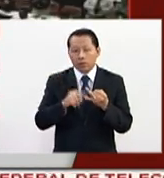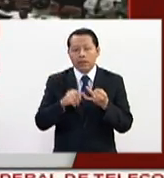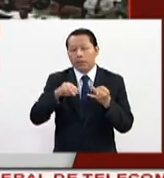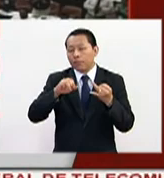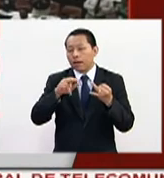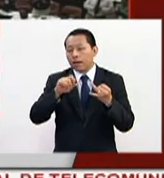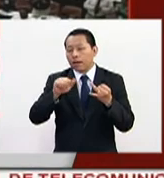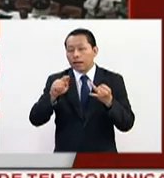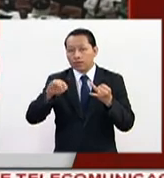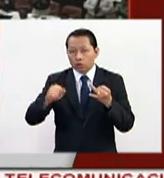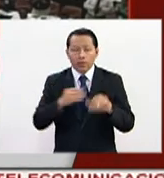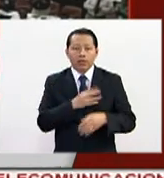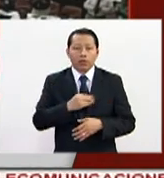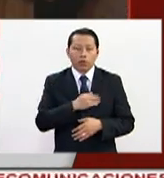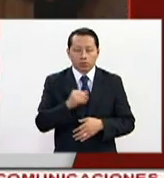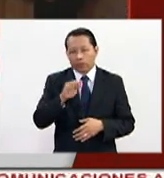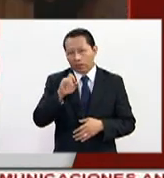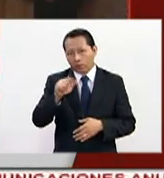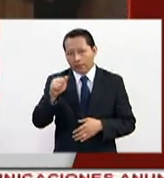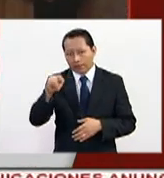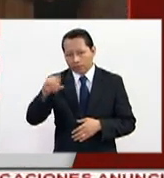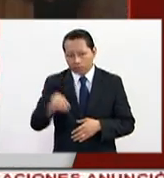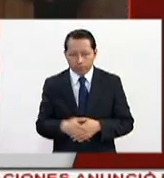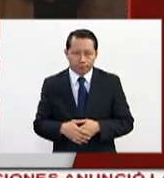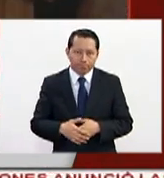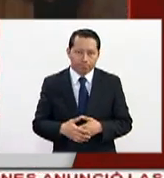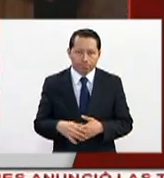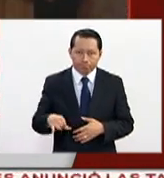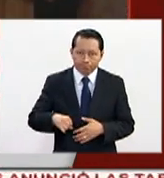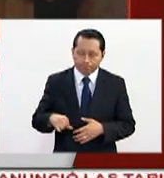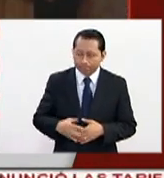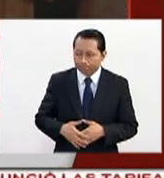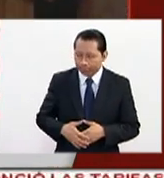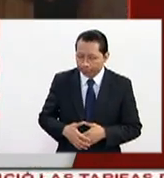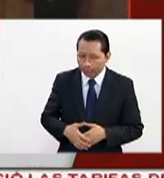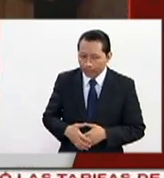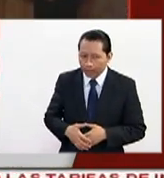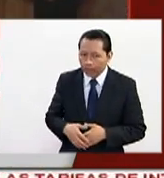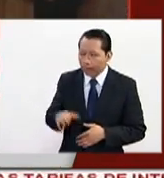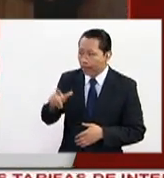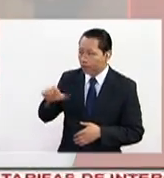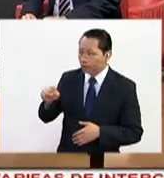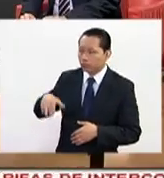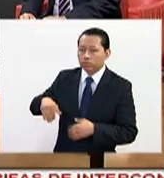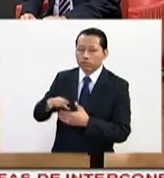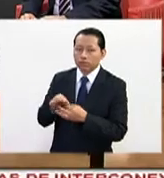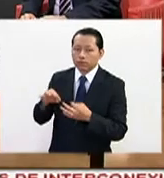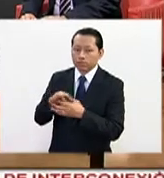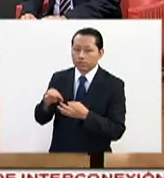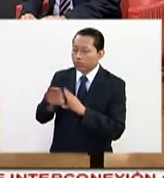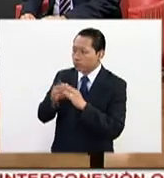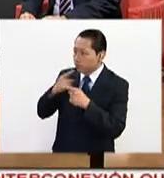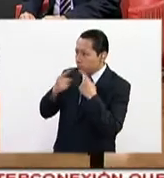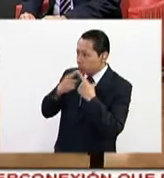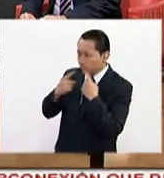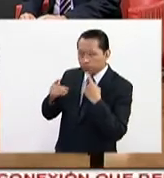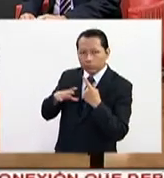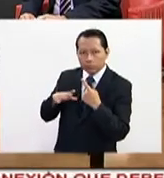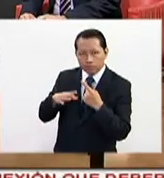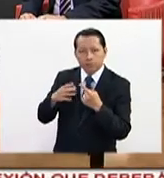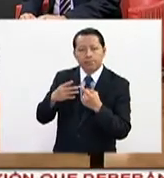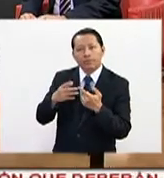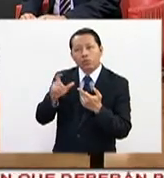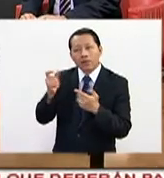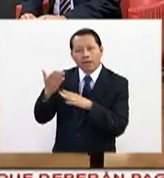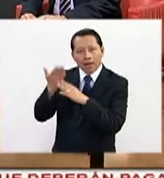hijos de Raúl Castro también en este sentido. Pues sí, está interesante la verdad. Carlos, y bueno, retomando lo que mencionabas de las conversaciones que tuvo con el presidente Barack